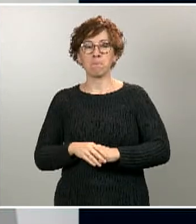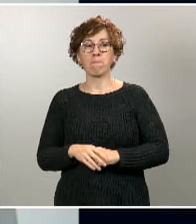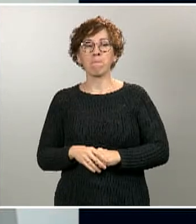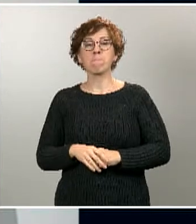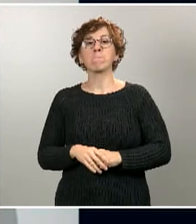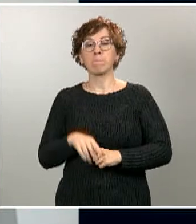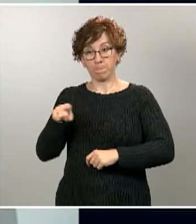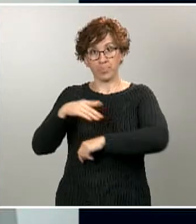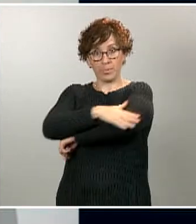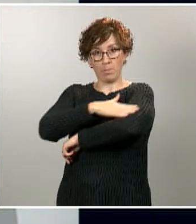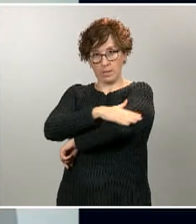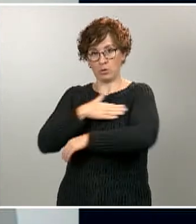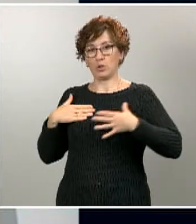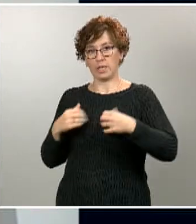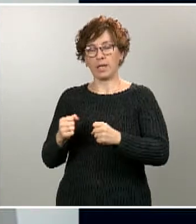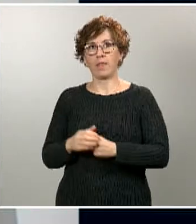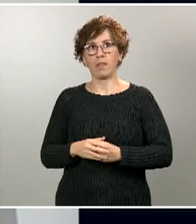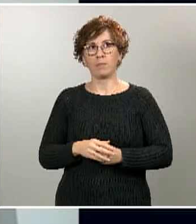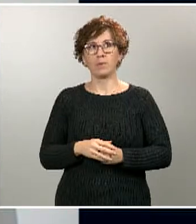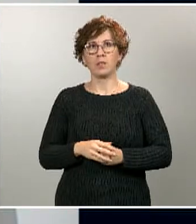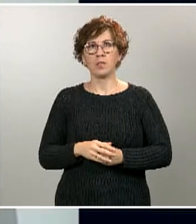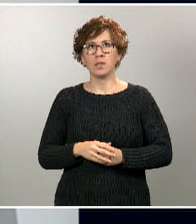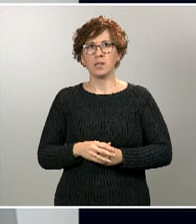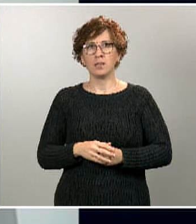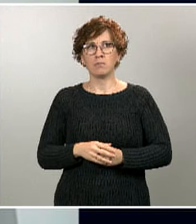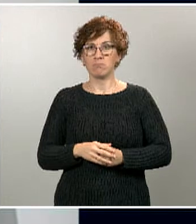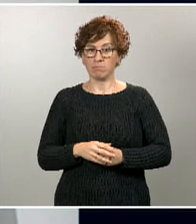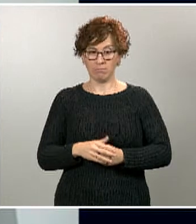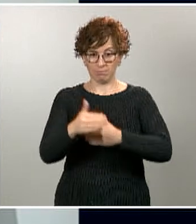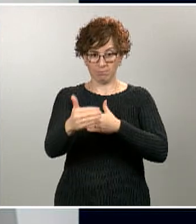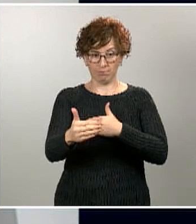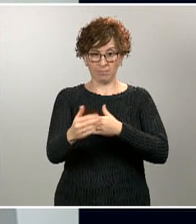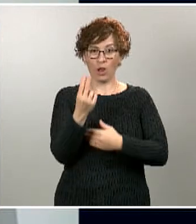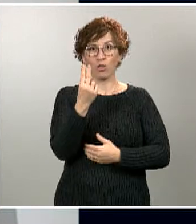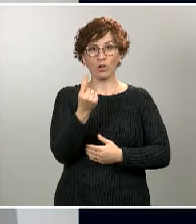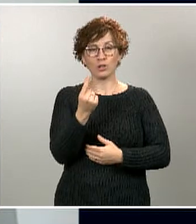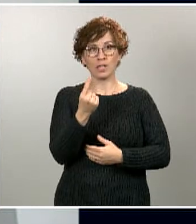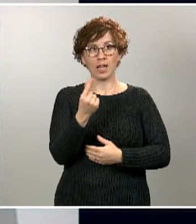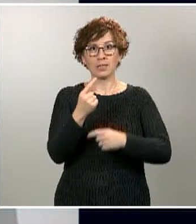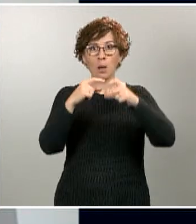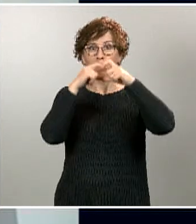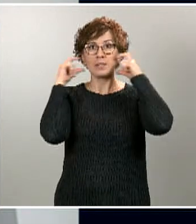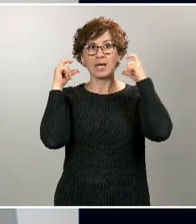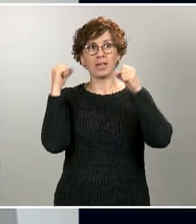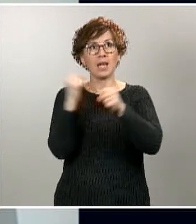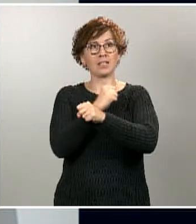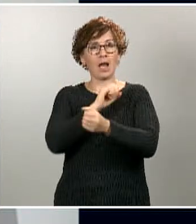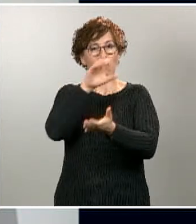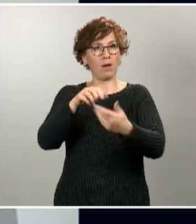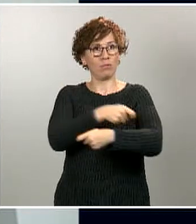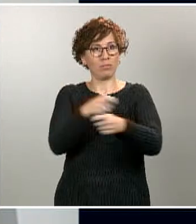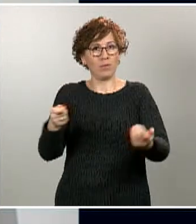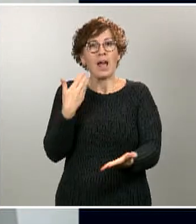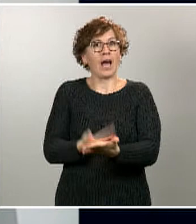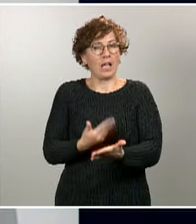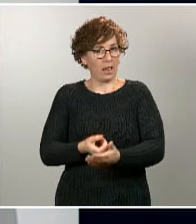garantizar en 2 días que haya mascarillas en los centros de trabajo y a través de qué mecanismos?